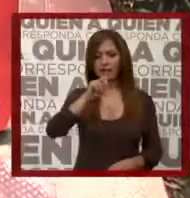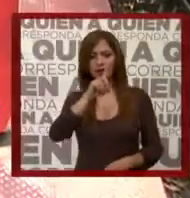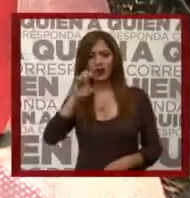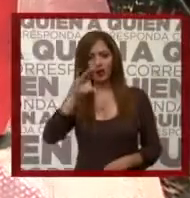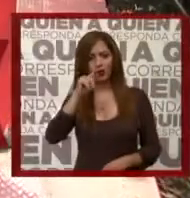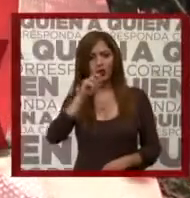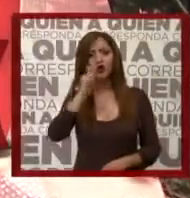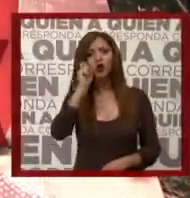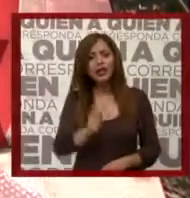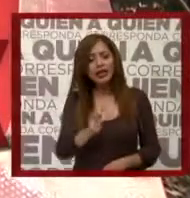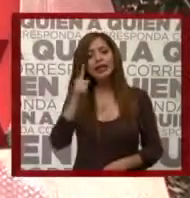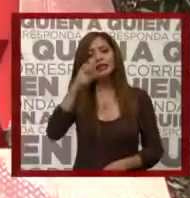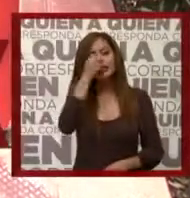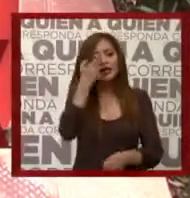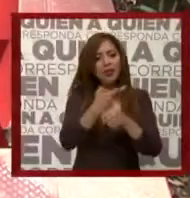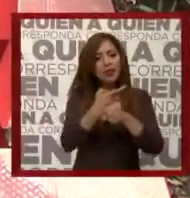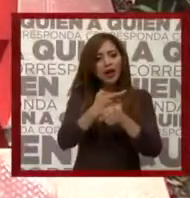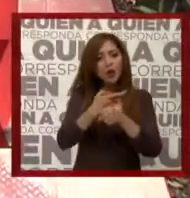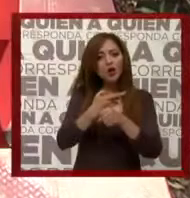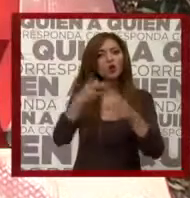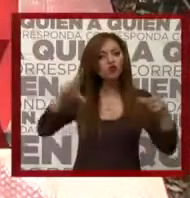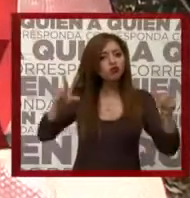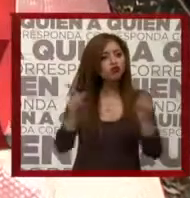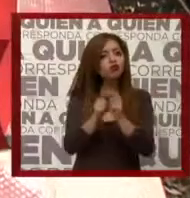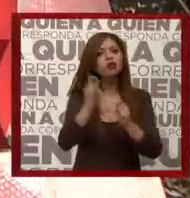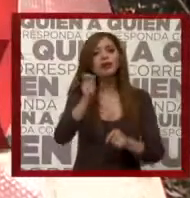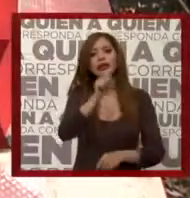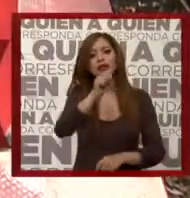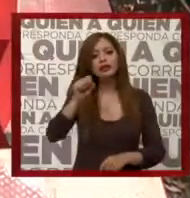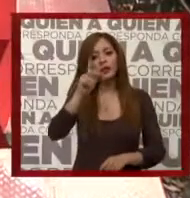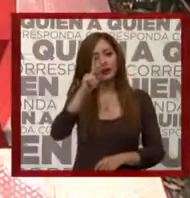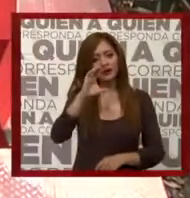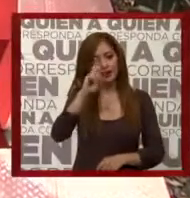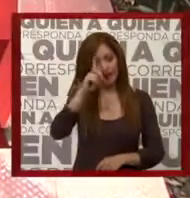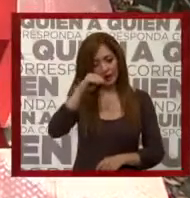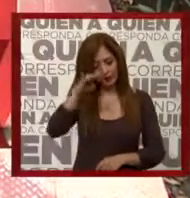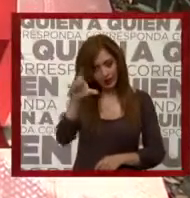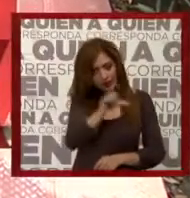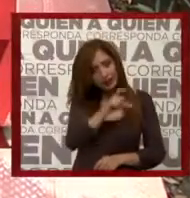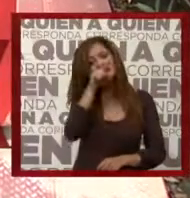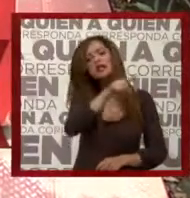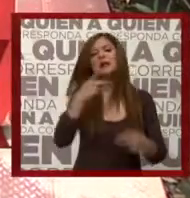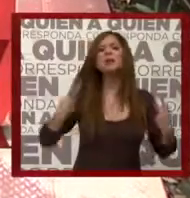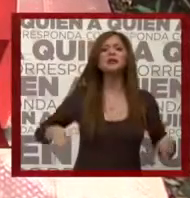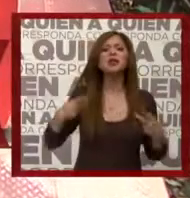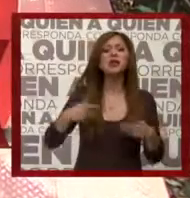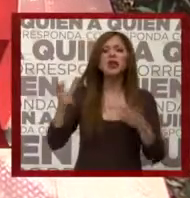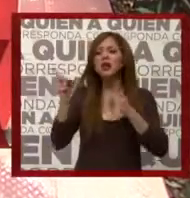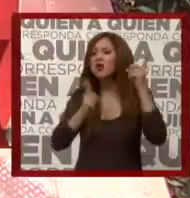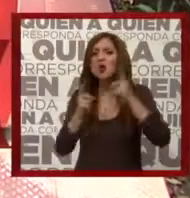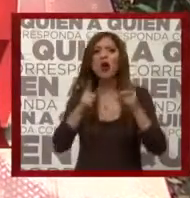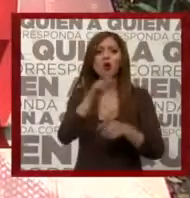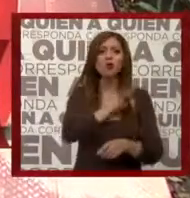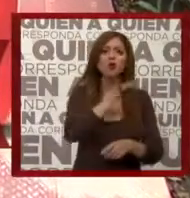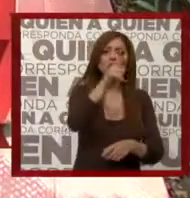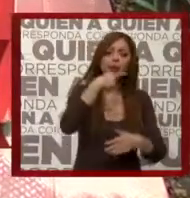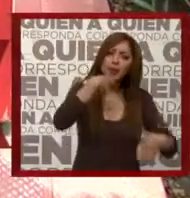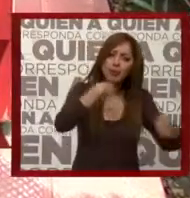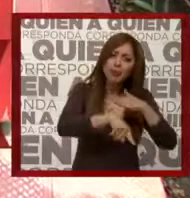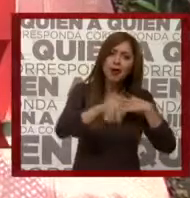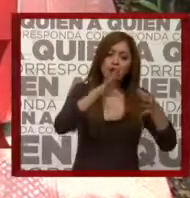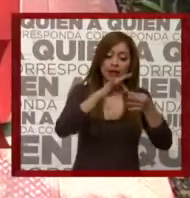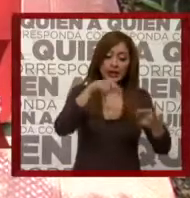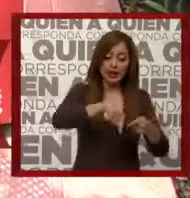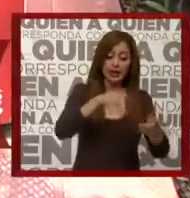Seguridad Pública de la Ciudad de México. Ellos se encargan de apoyarnos en recibir también las denuncias de la gente que se le ofrezca este servicio, señor Garralda, y bueno, se lo